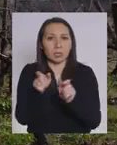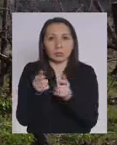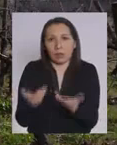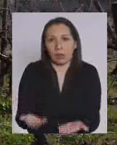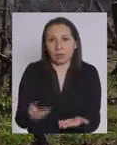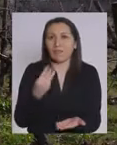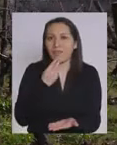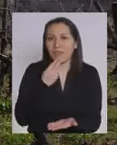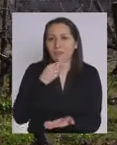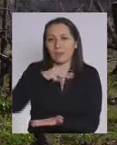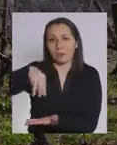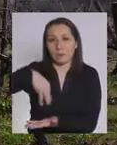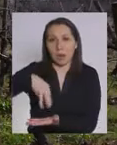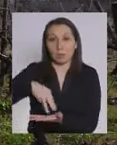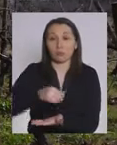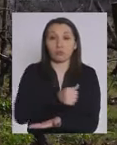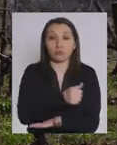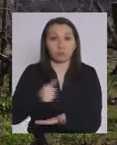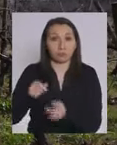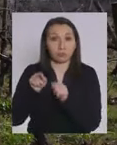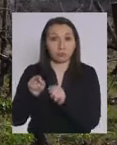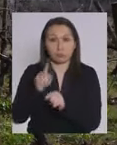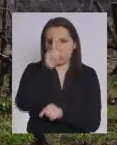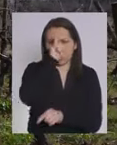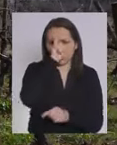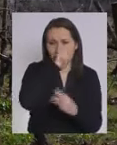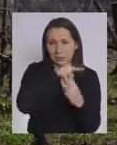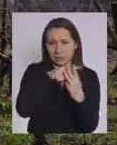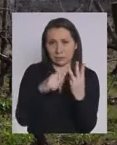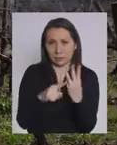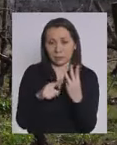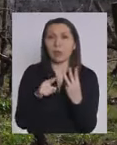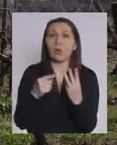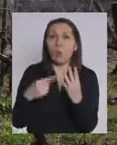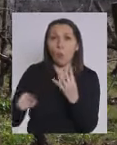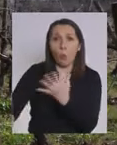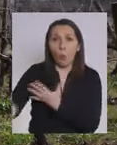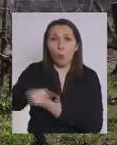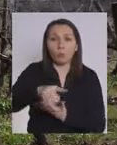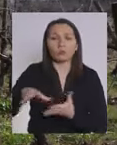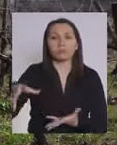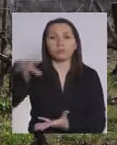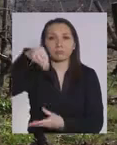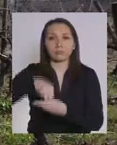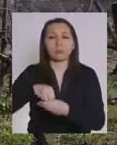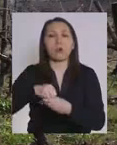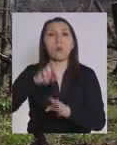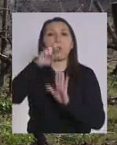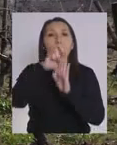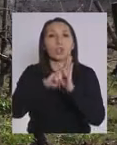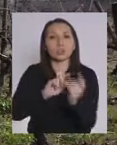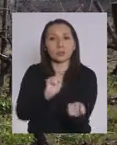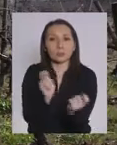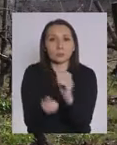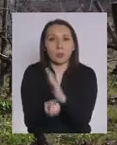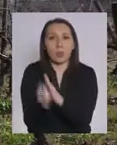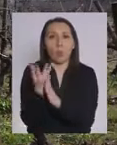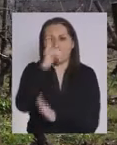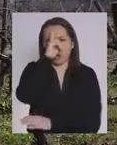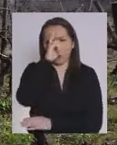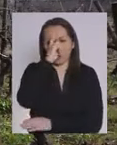caso del maule todos estos hospitales forman parte del proyecto de renovación hospitalaria de